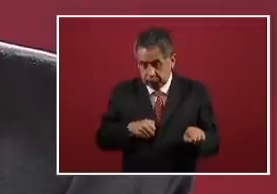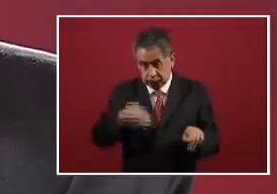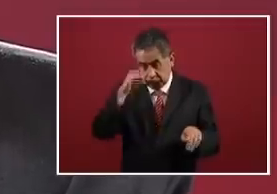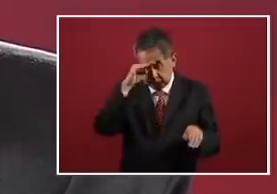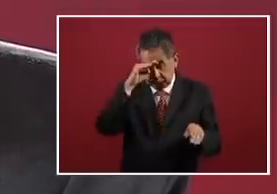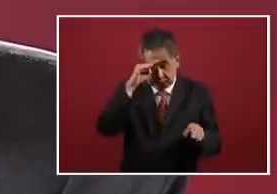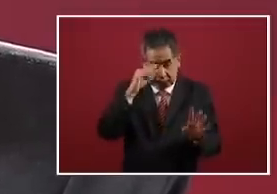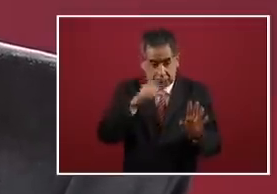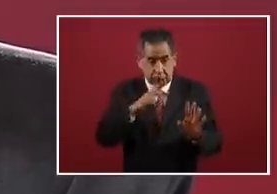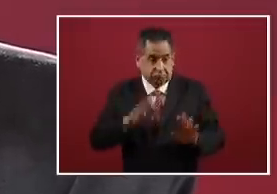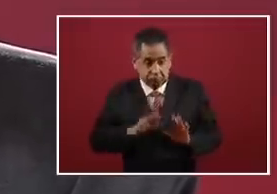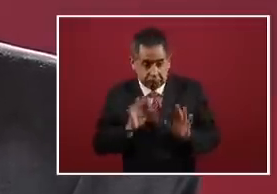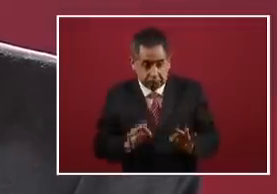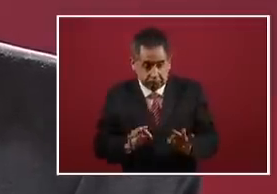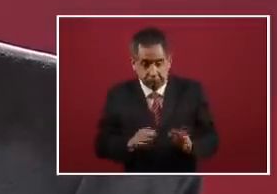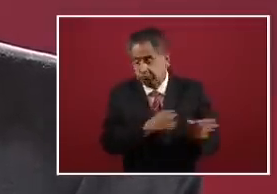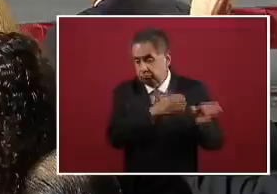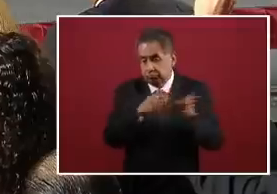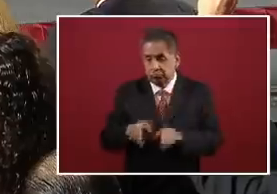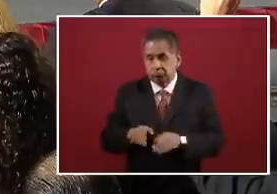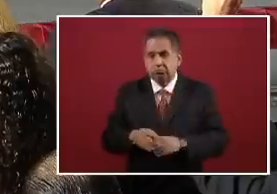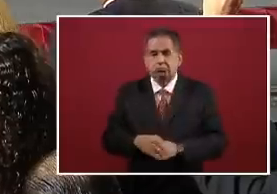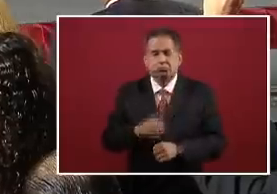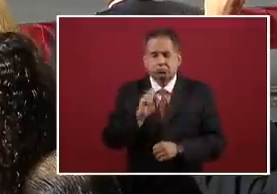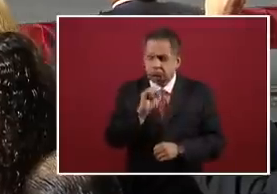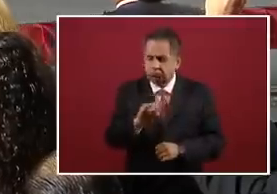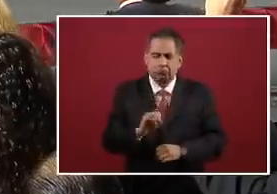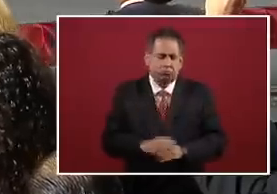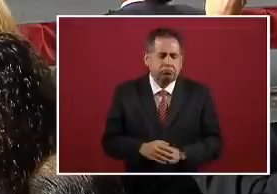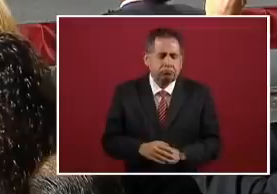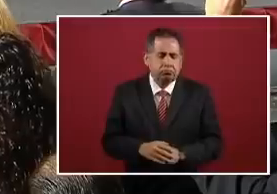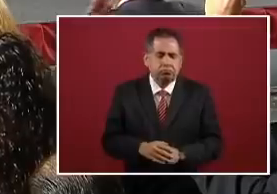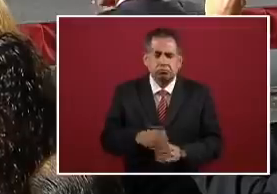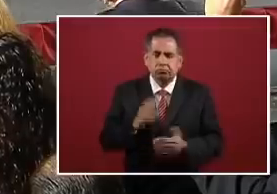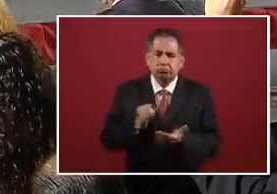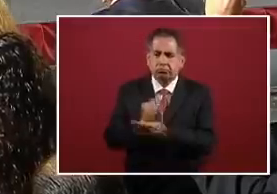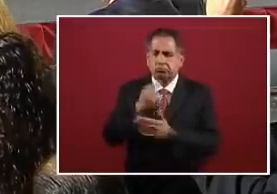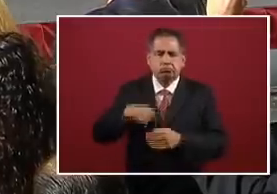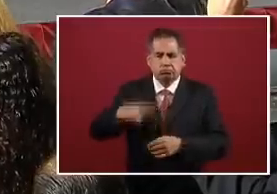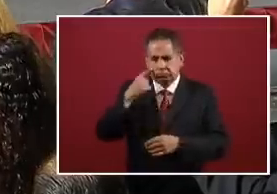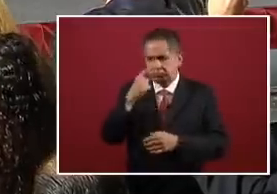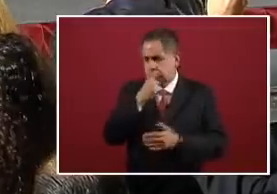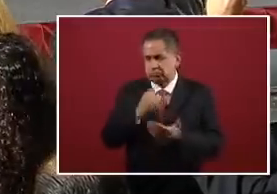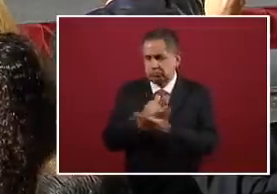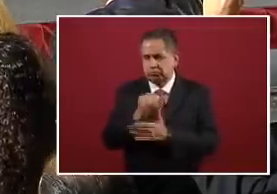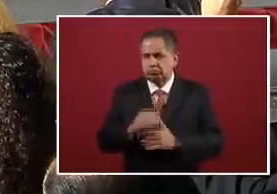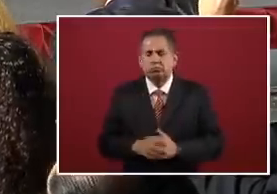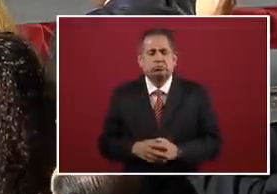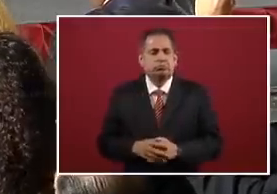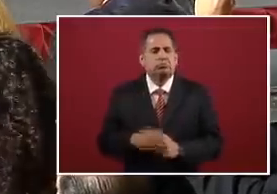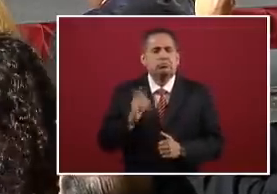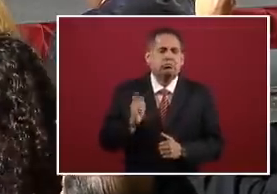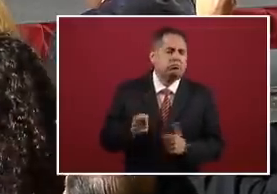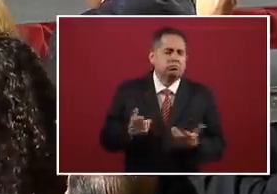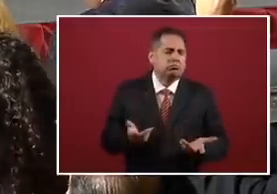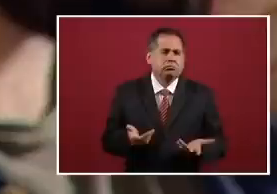consideran conveniente. Esa es una decisión que hemos tomado. En este sentido,